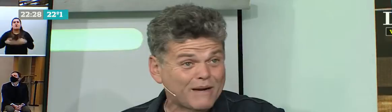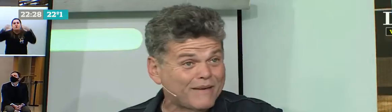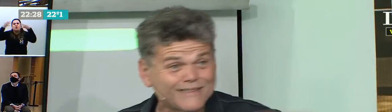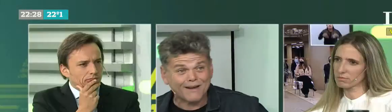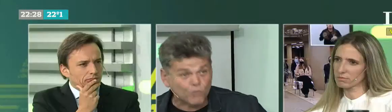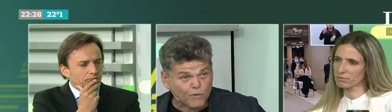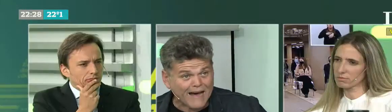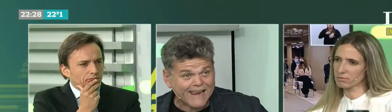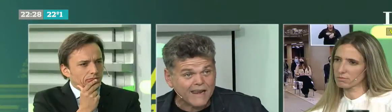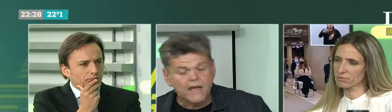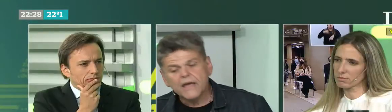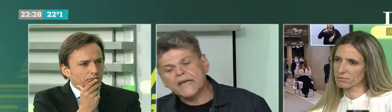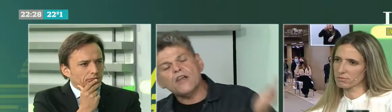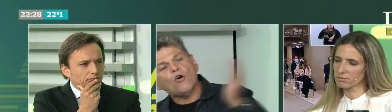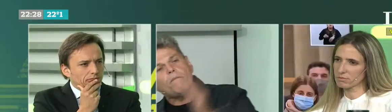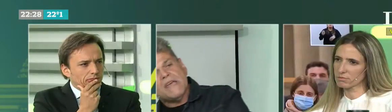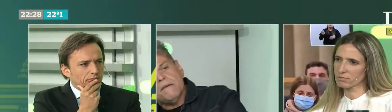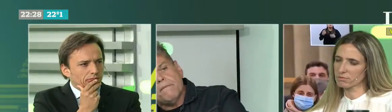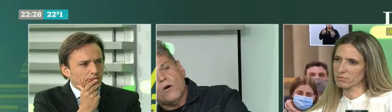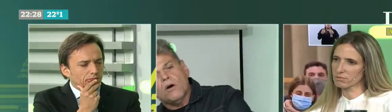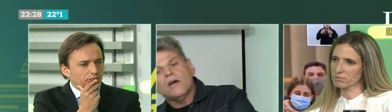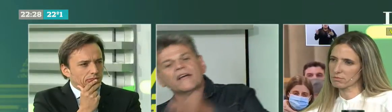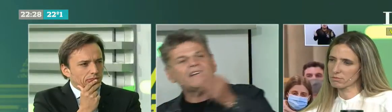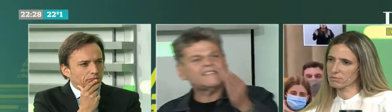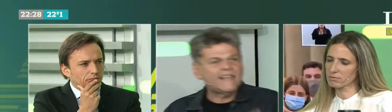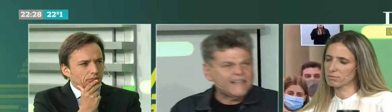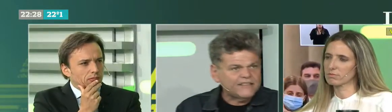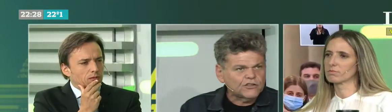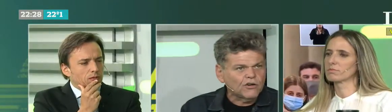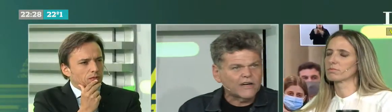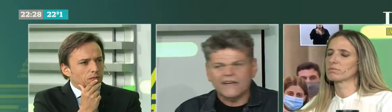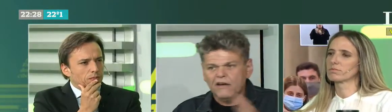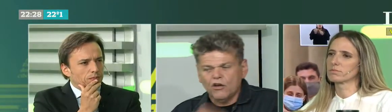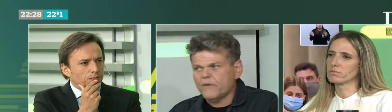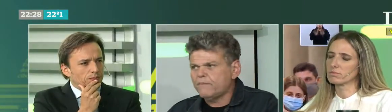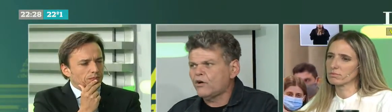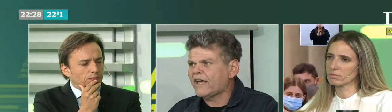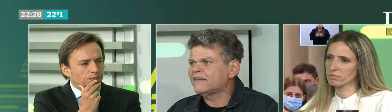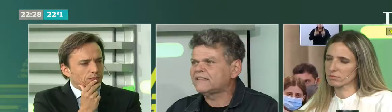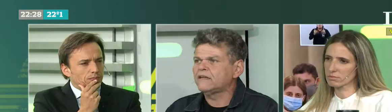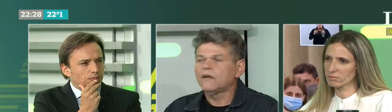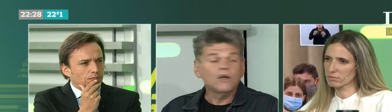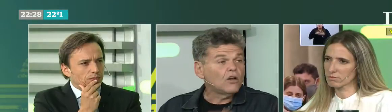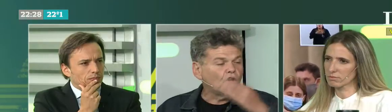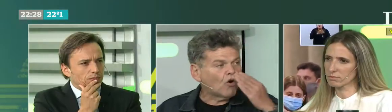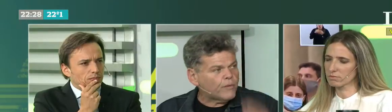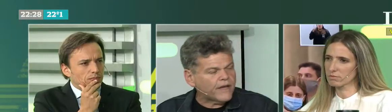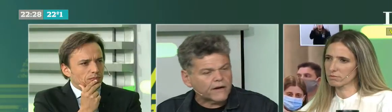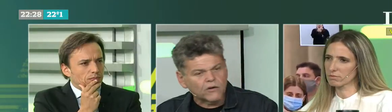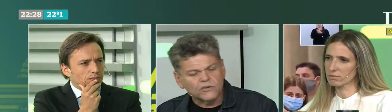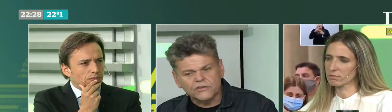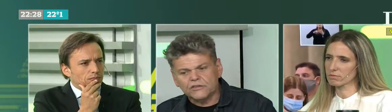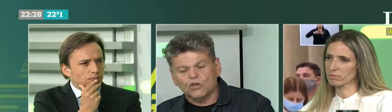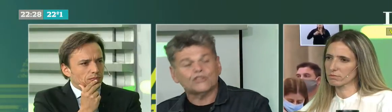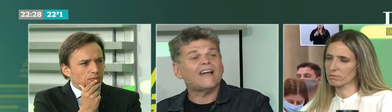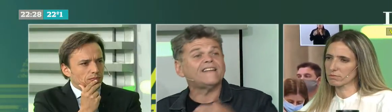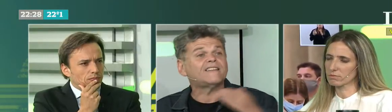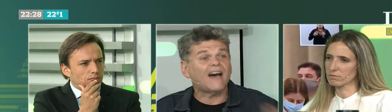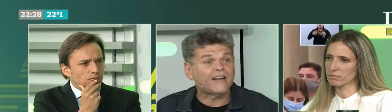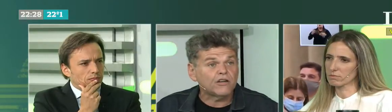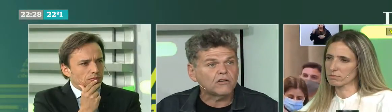presos la van a pasar muy mal. Lo mismo que hacen los gobiernos